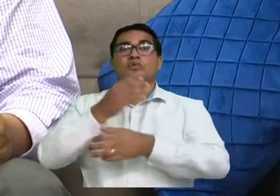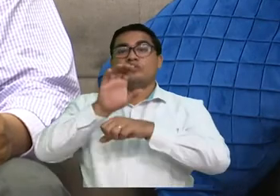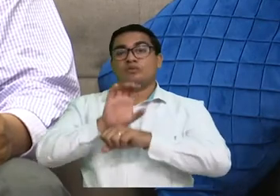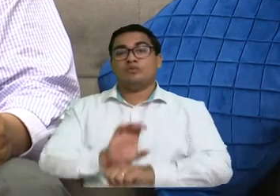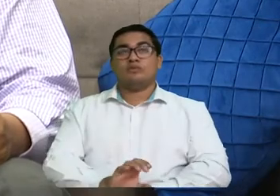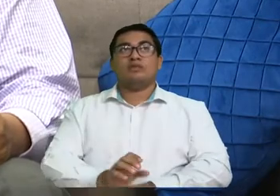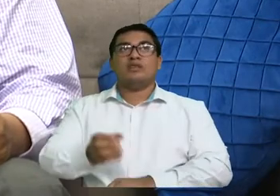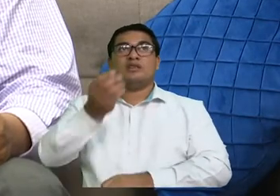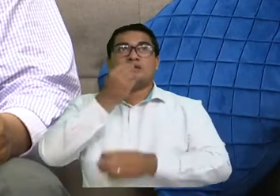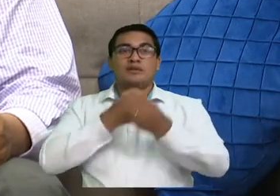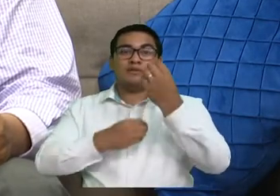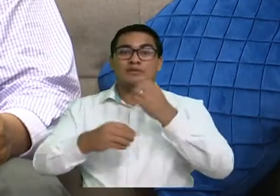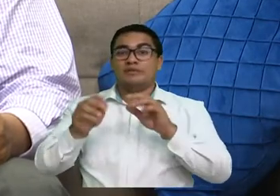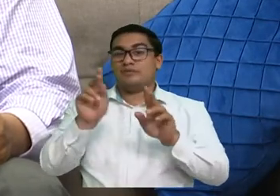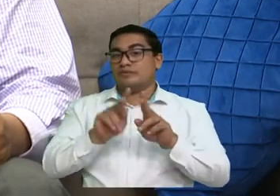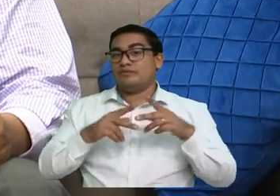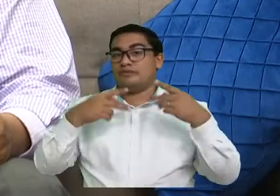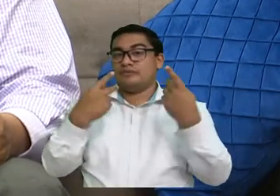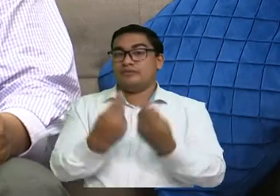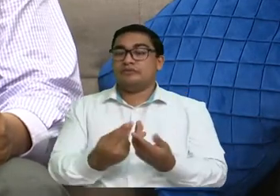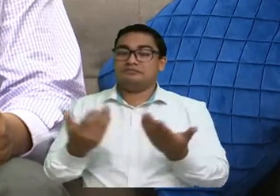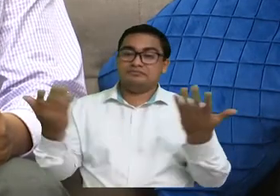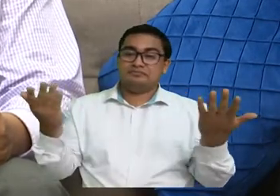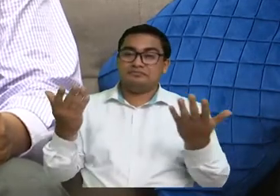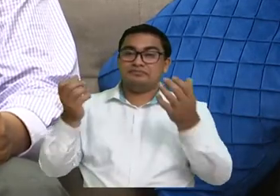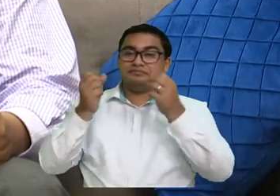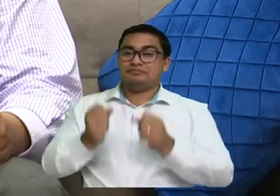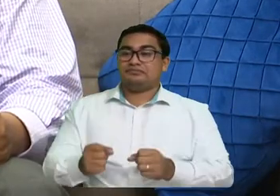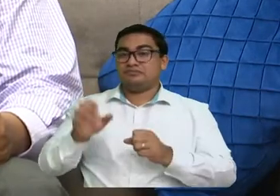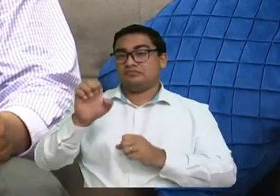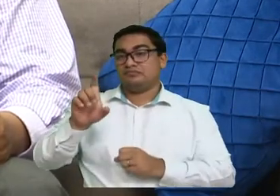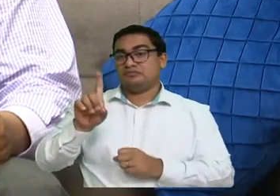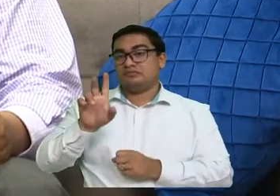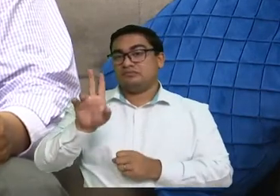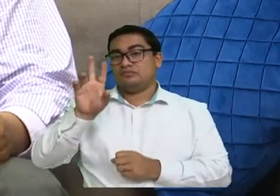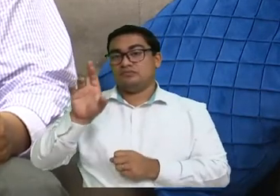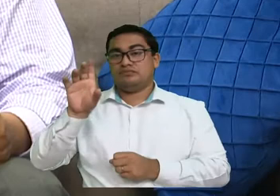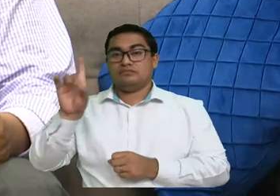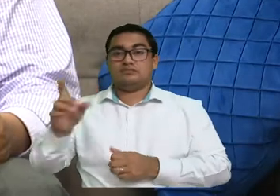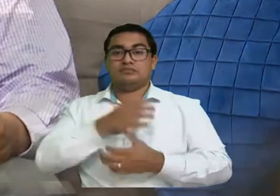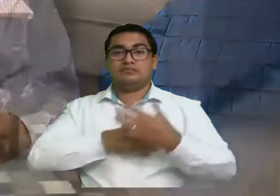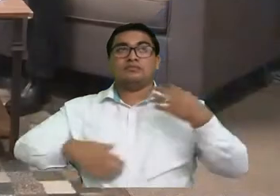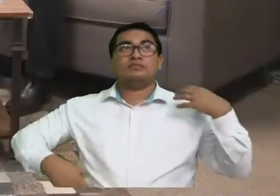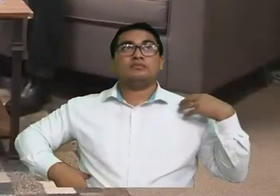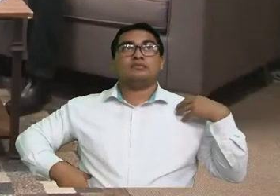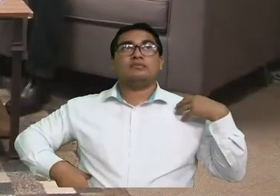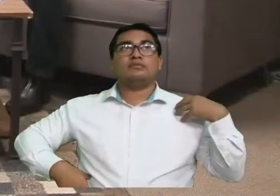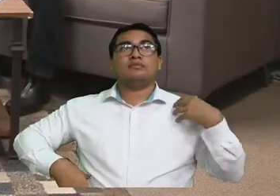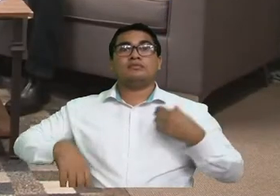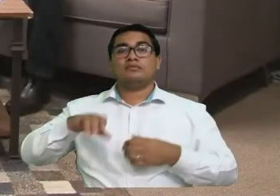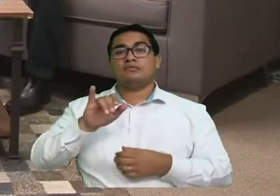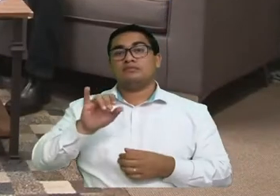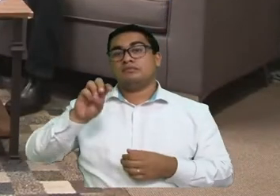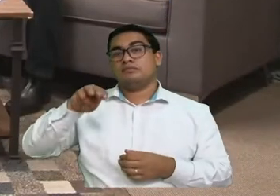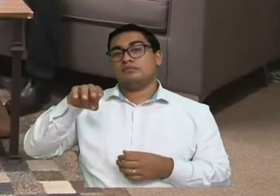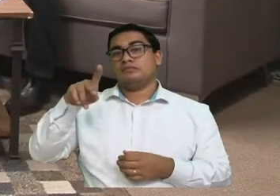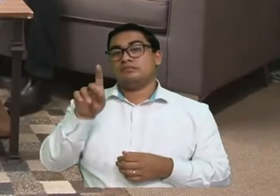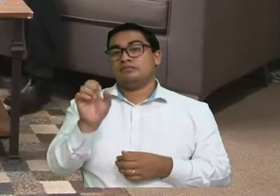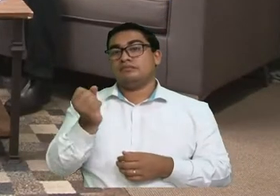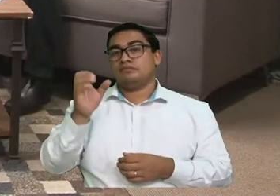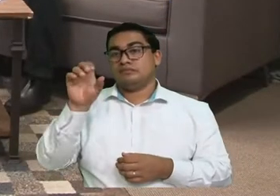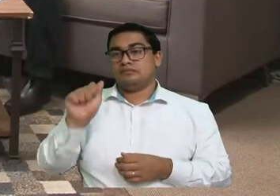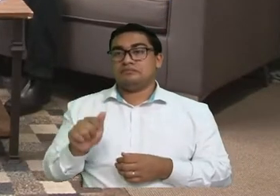en nuestro pueblo, pues se encuentra con nosotros el compañero Edward Jackson, presidente ejecutivo de Impesca. Compañero,